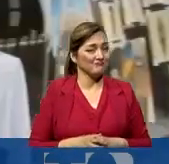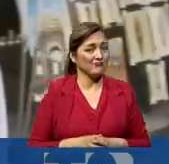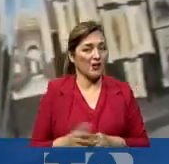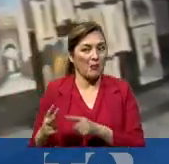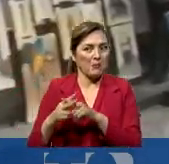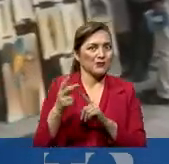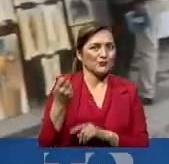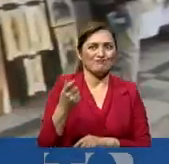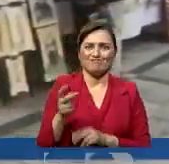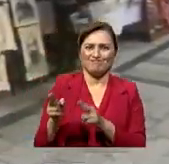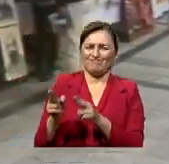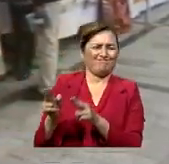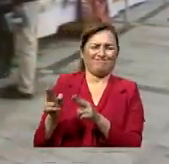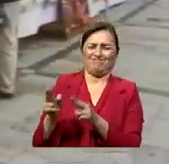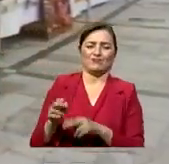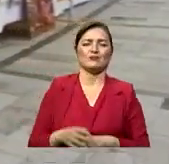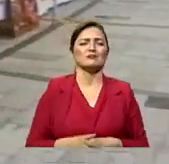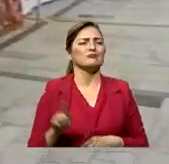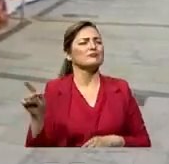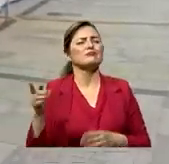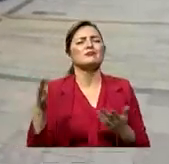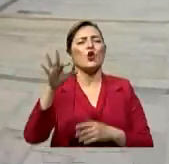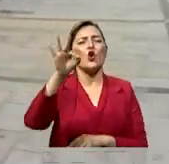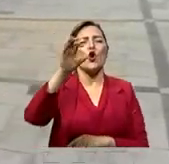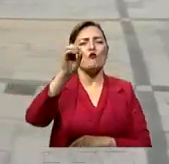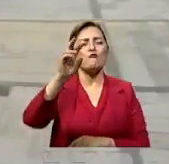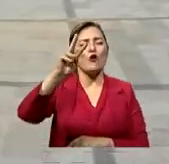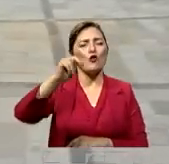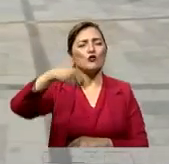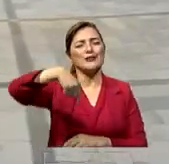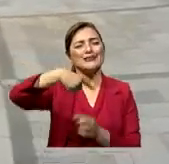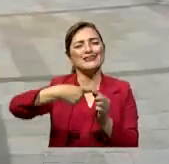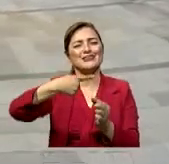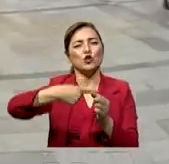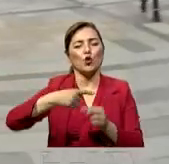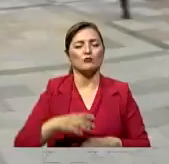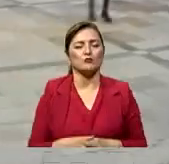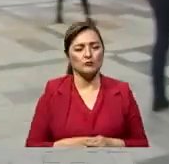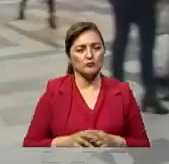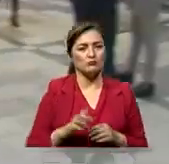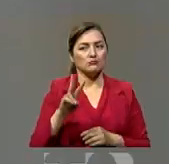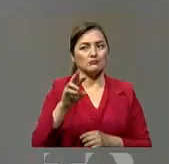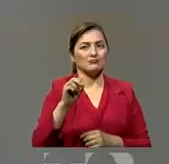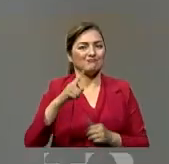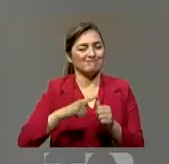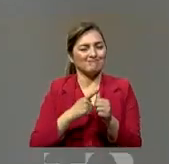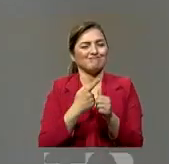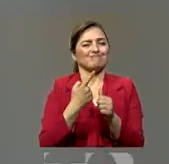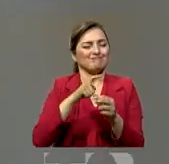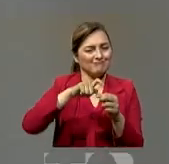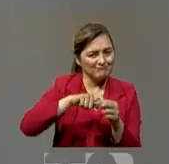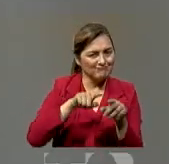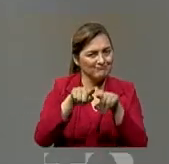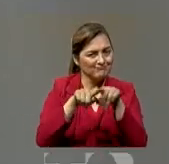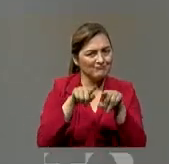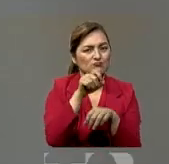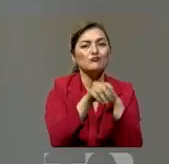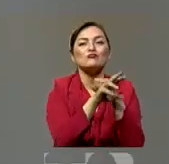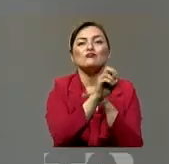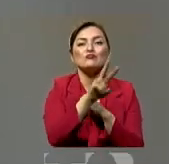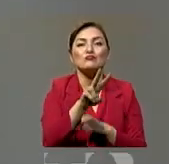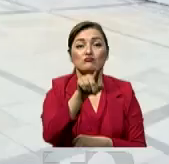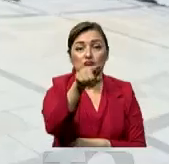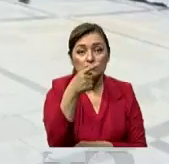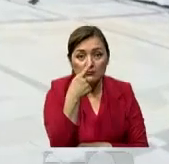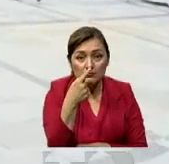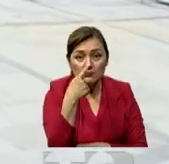crédito. Se trata de Fonquito, proyecto que en 2021 tuvo su primera edición. En este 2022, quienes estén